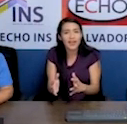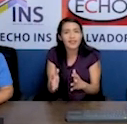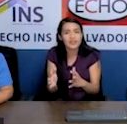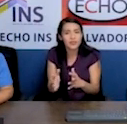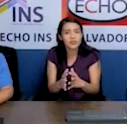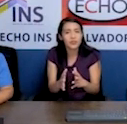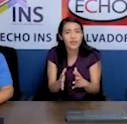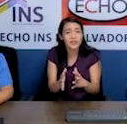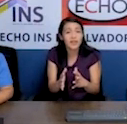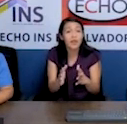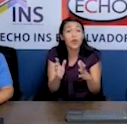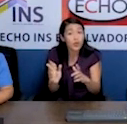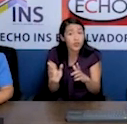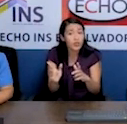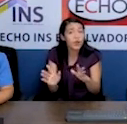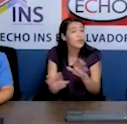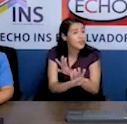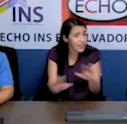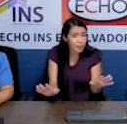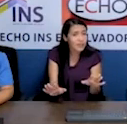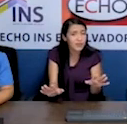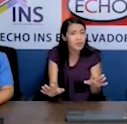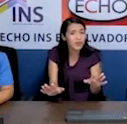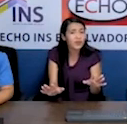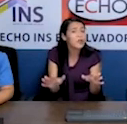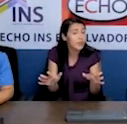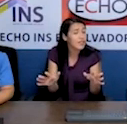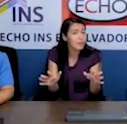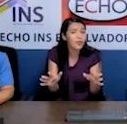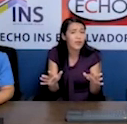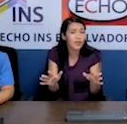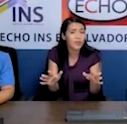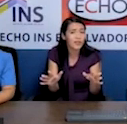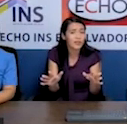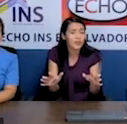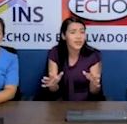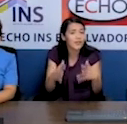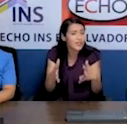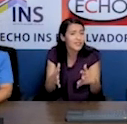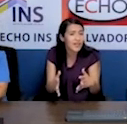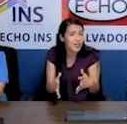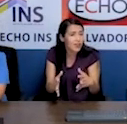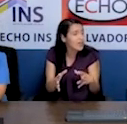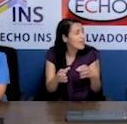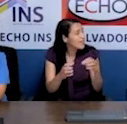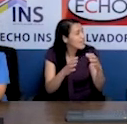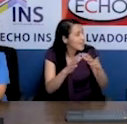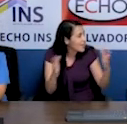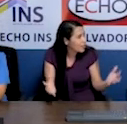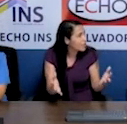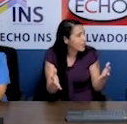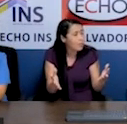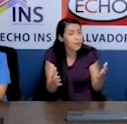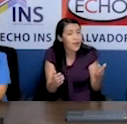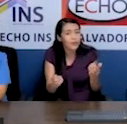clínica diaria del servicio de urgencia, con o sin la participación de un equipo de cuidados paliativos. O sea, no es necesario que